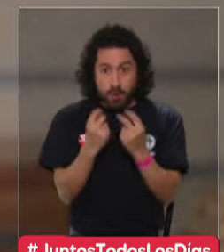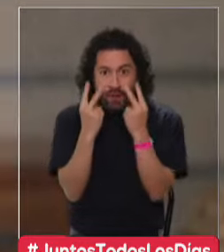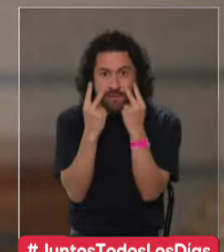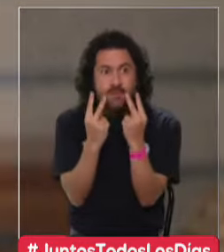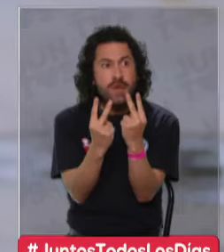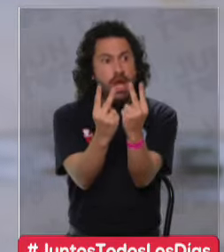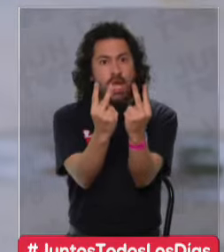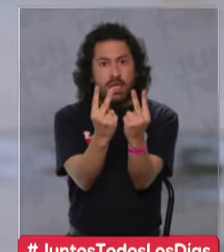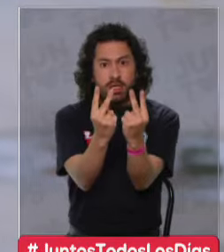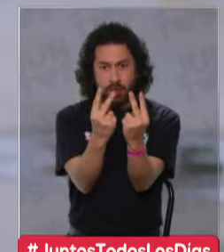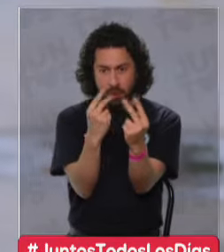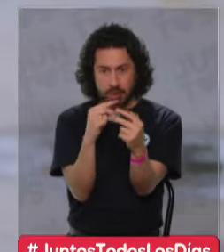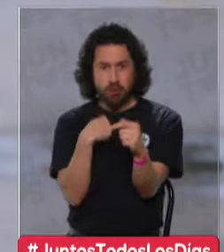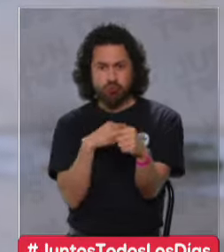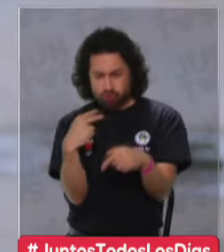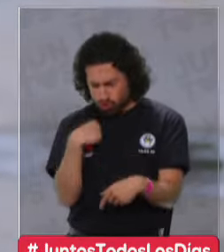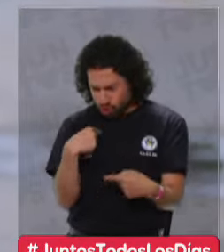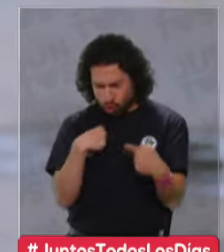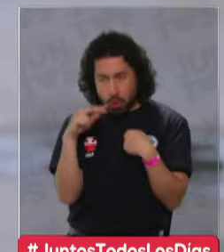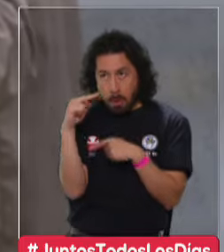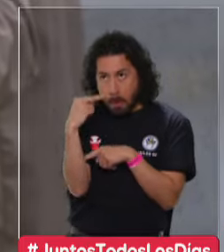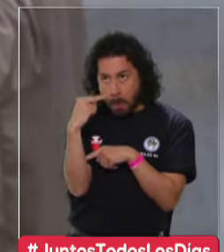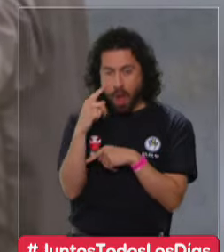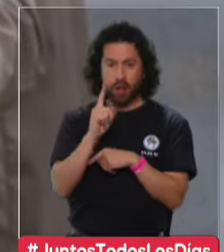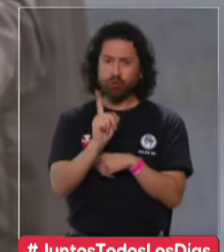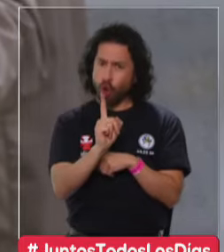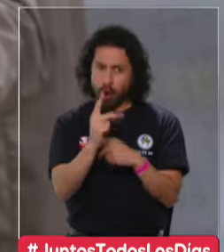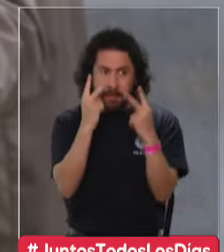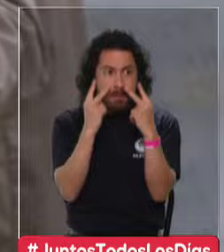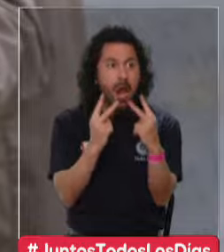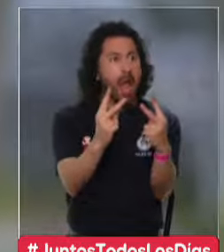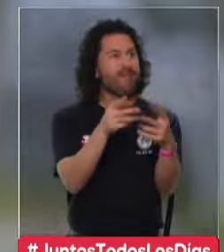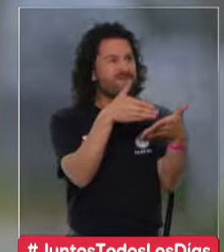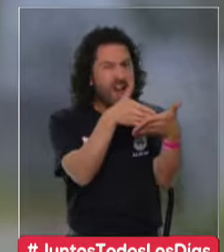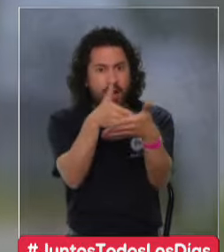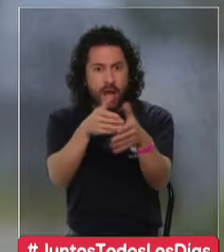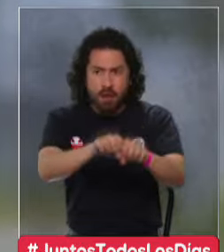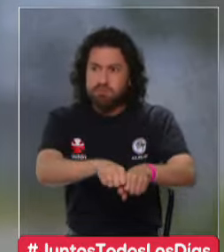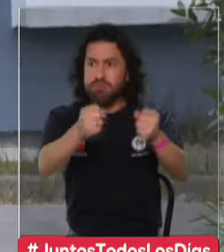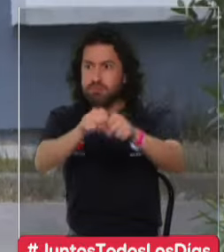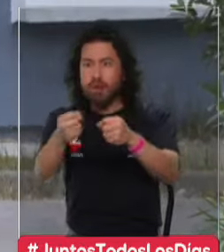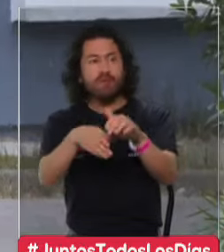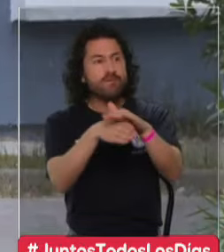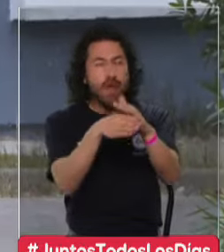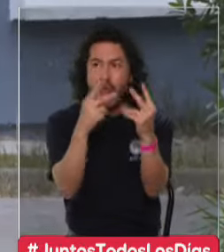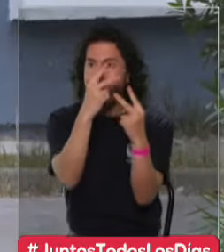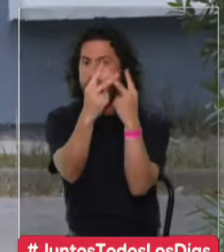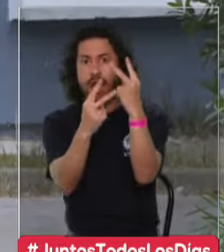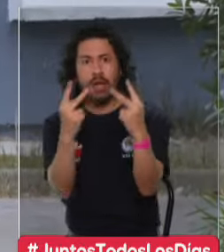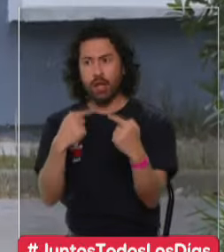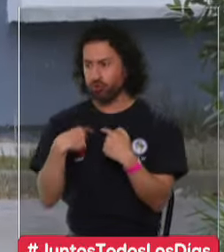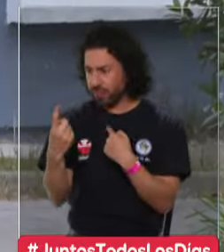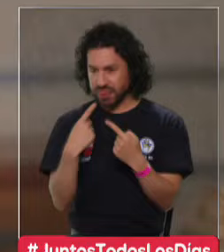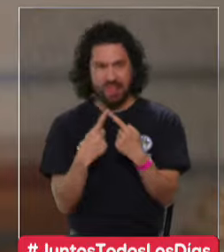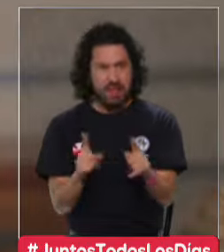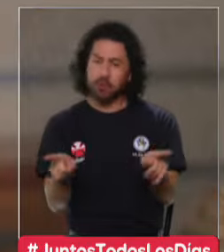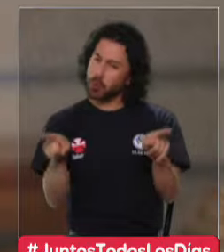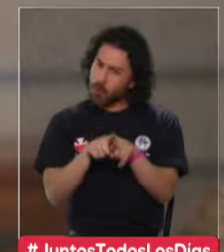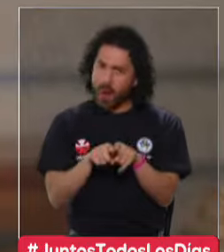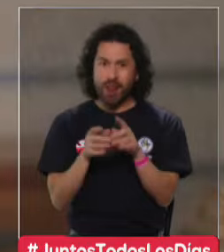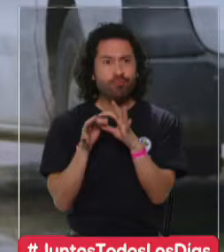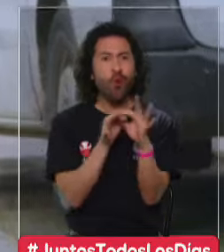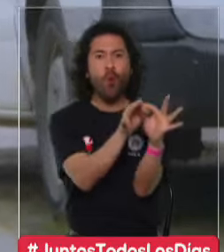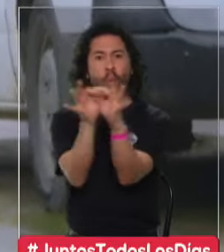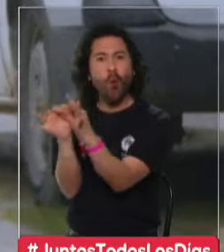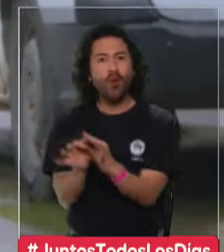allá de nosotros mismos, eliminar barreras, de ir más allá de nuestra diferencia, de unirnos por un bien común, por un